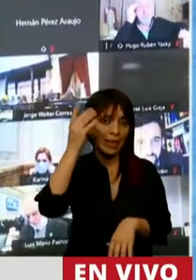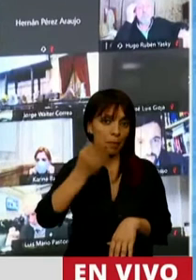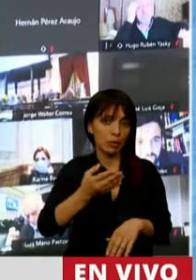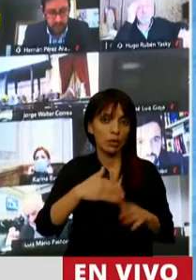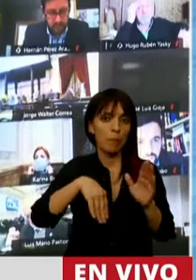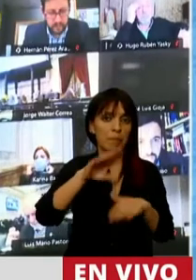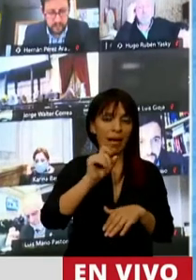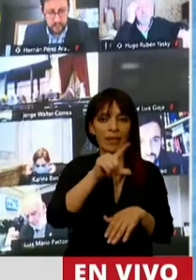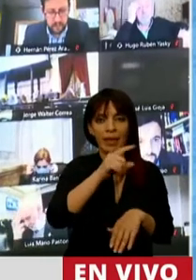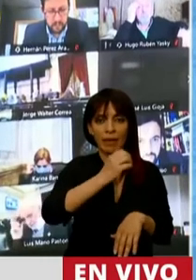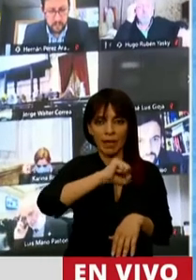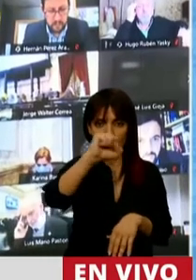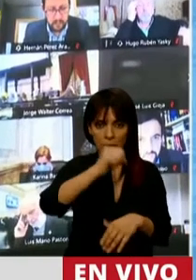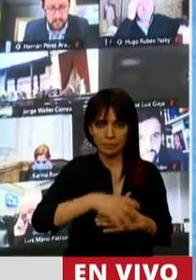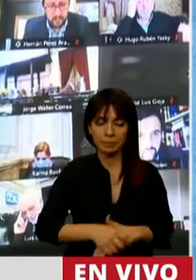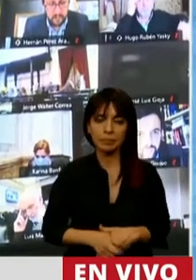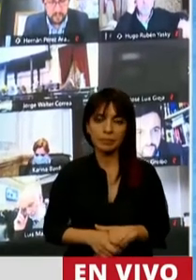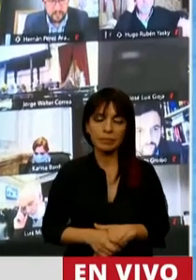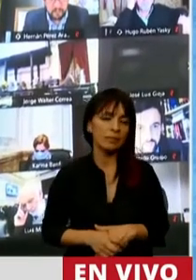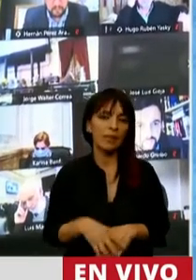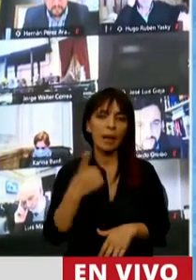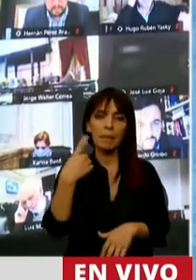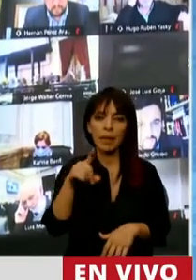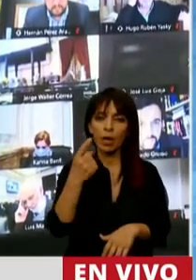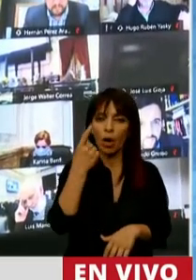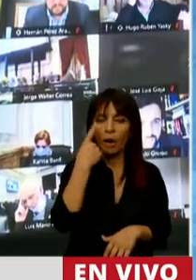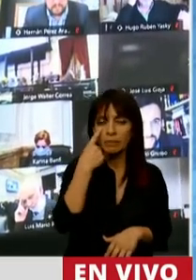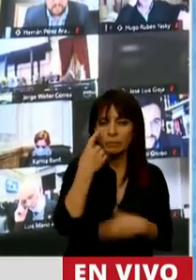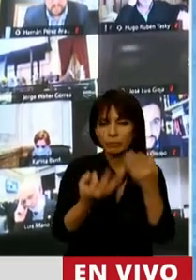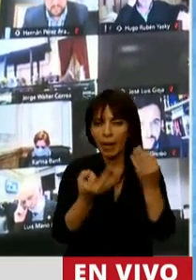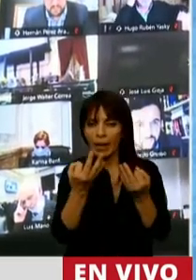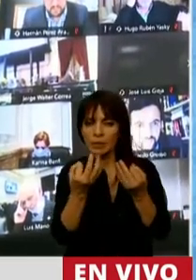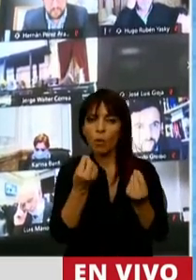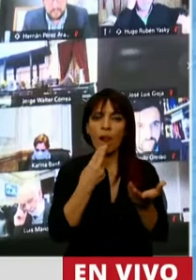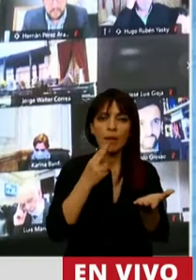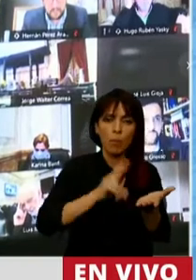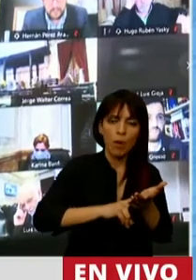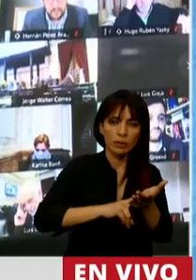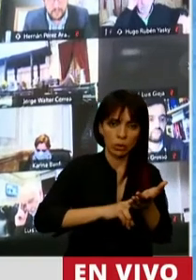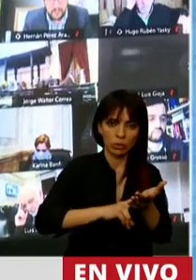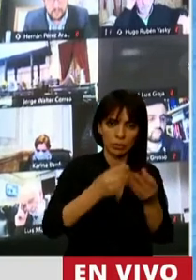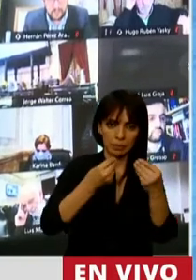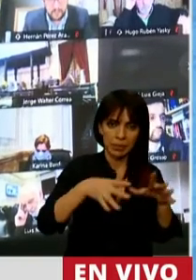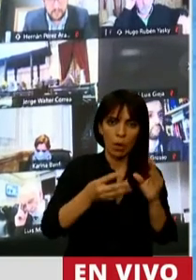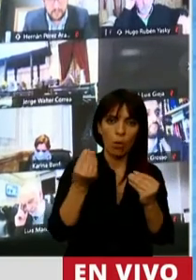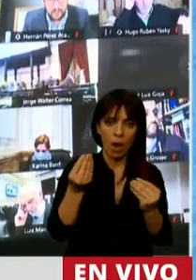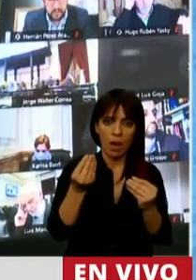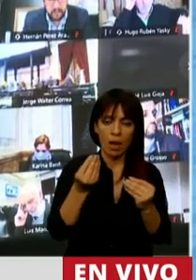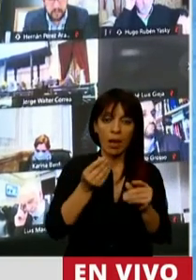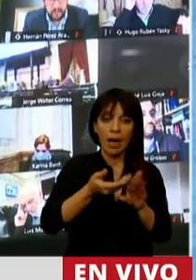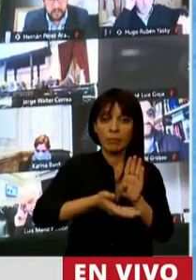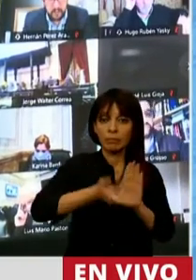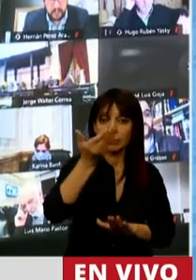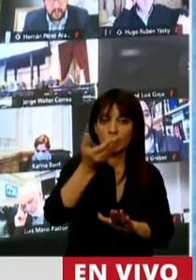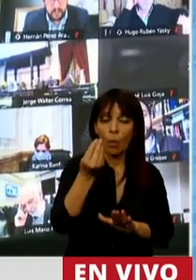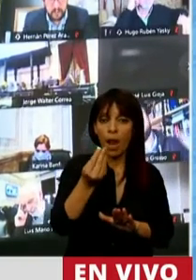presupuestos inflacionarios. Ahora, si miramos qué impuestos se han aumentado, presidente, la mayoría de los impuestos que se han aumentado son